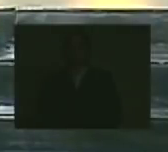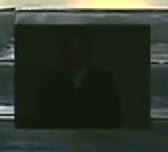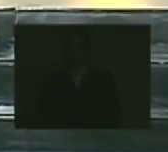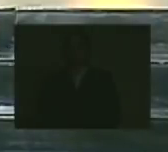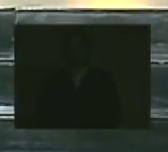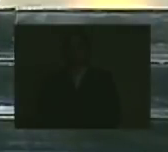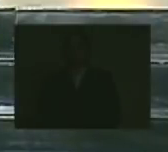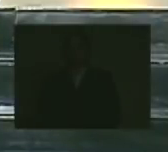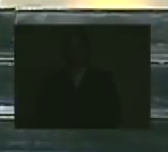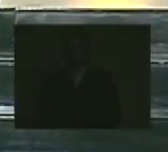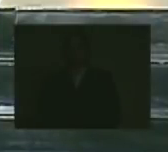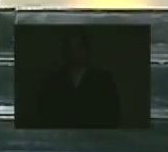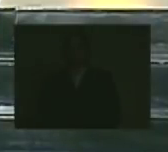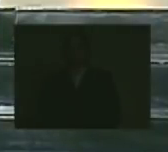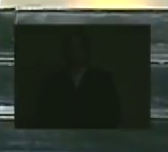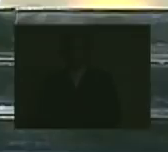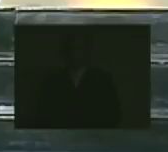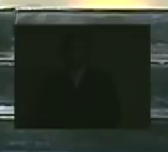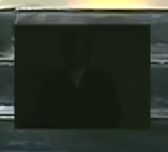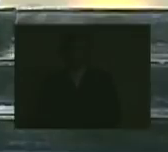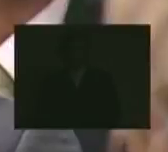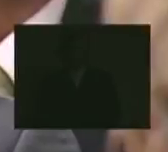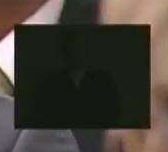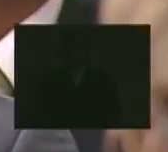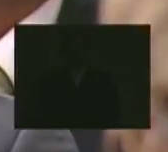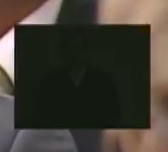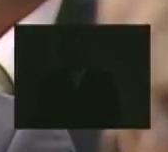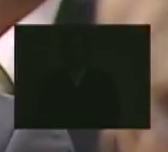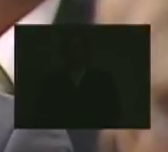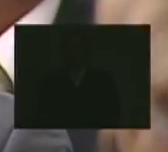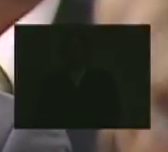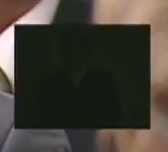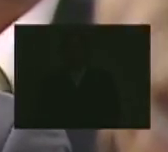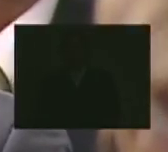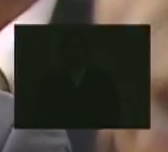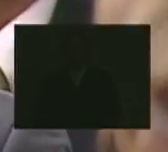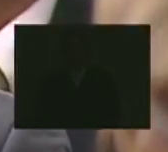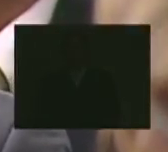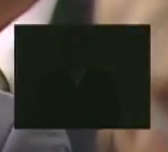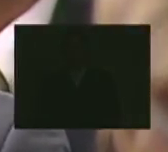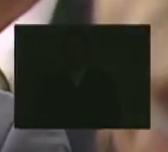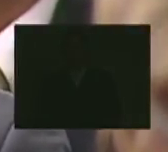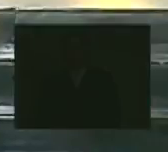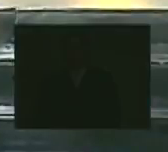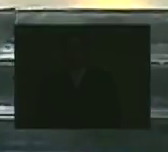que en esta batalla nosotros tenemos la ventaja moral,